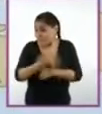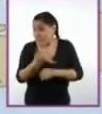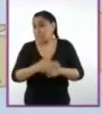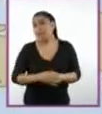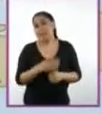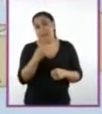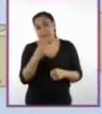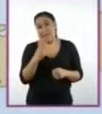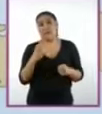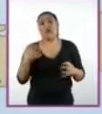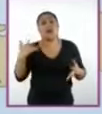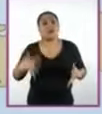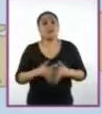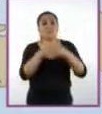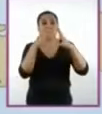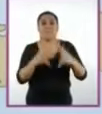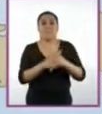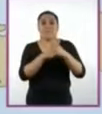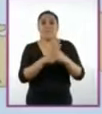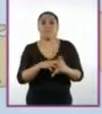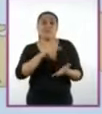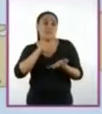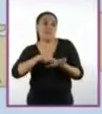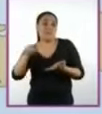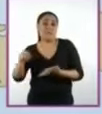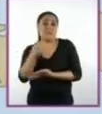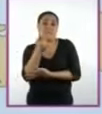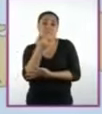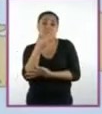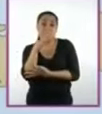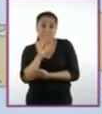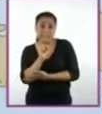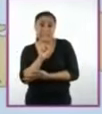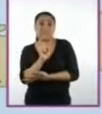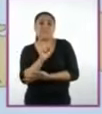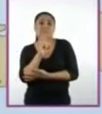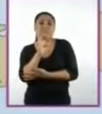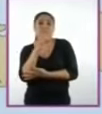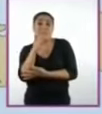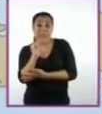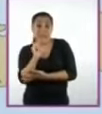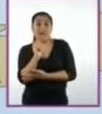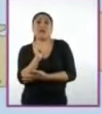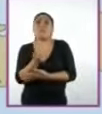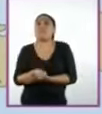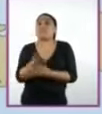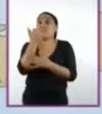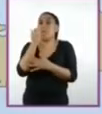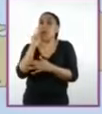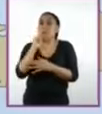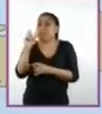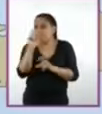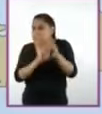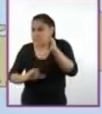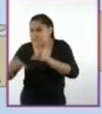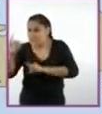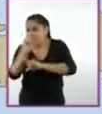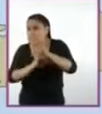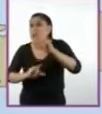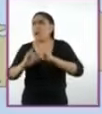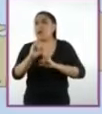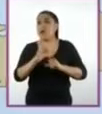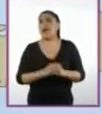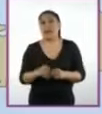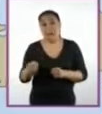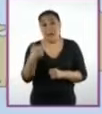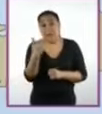1915, durante la segunda batalla de Ypres, en Bélgica, que las armas químicas dieron el resultado esperado.